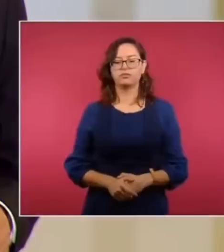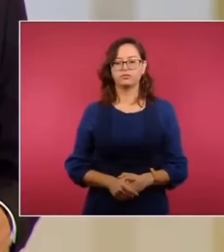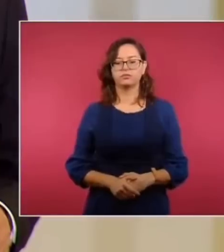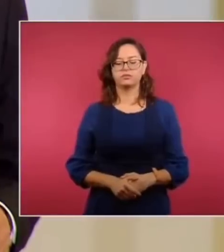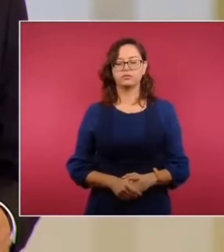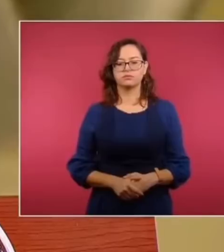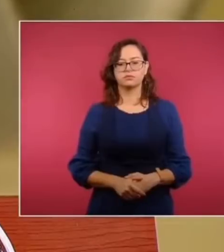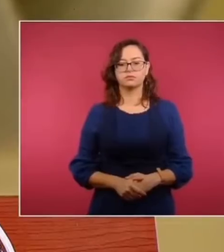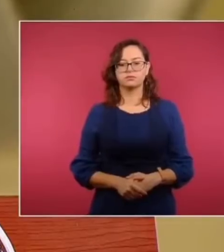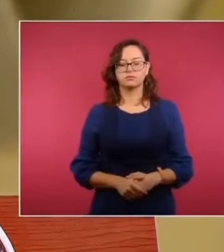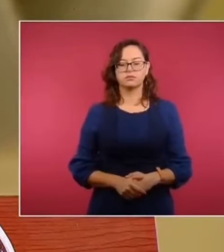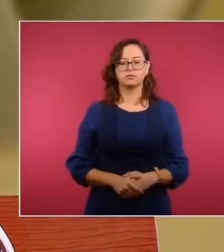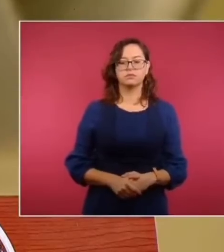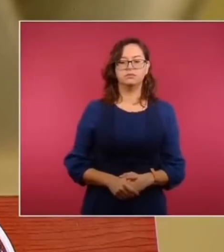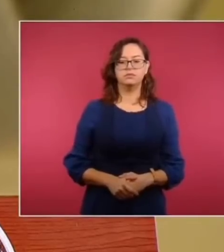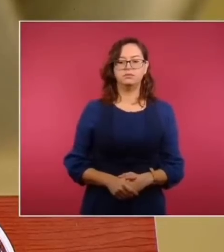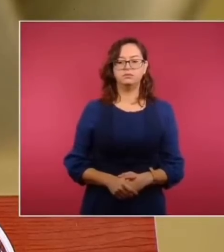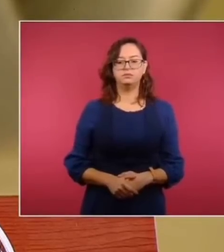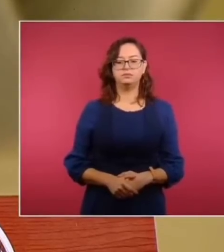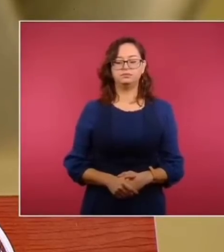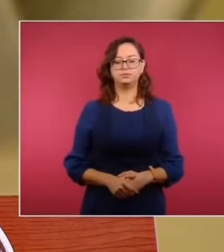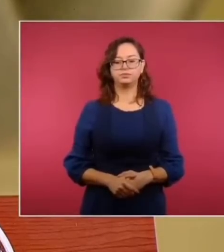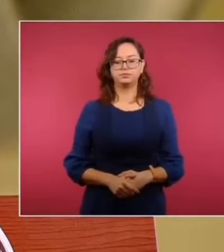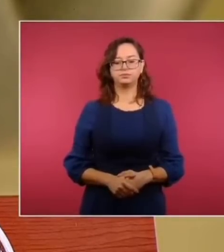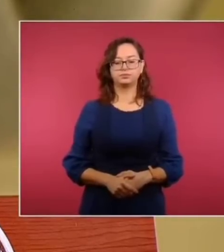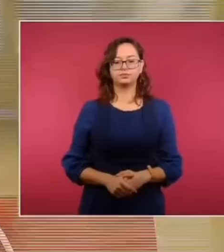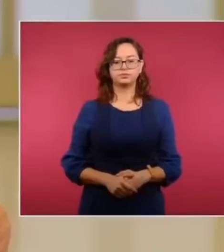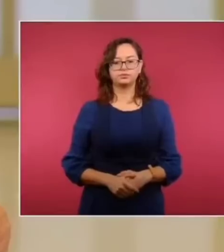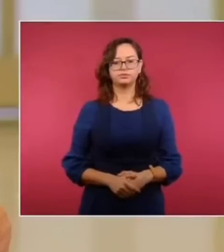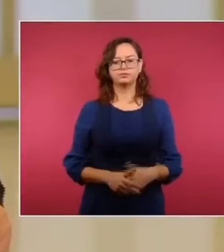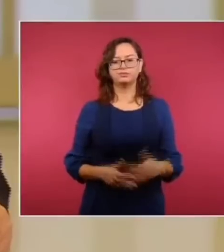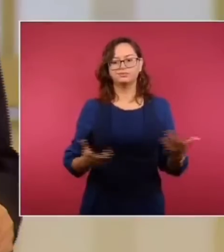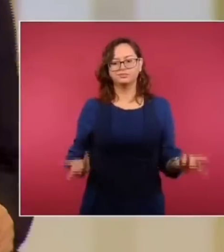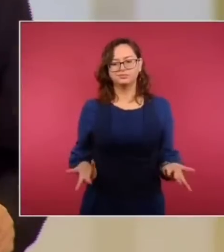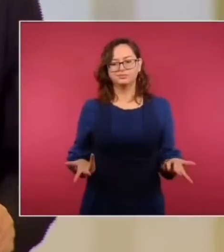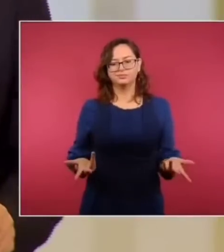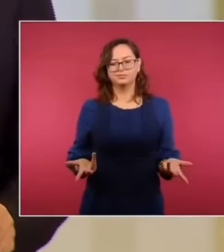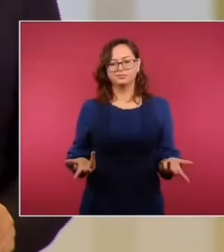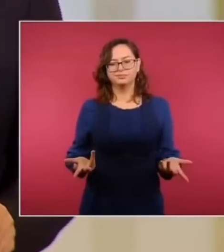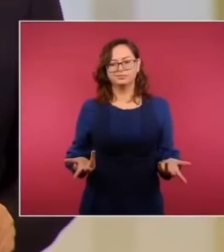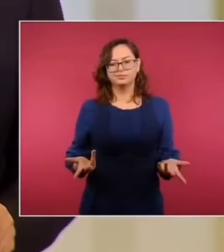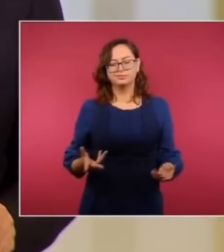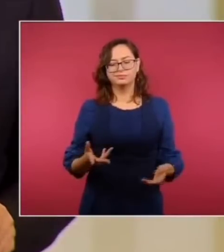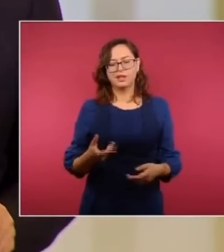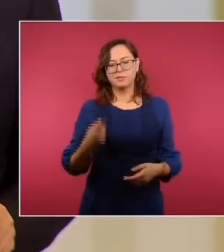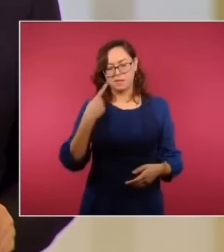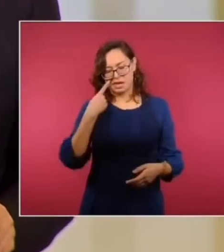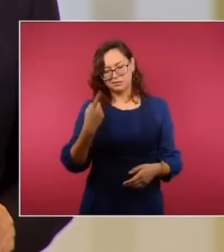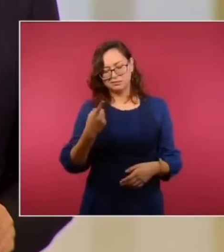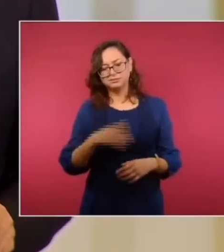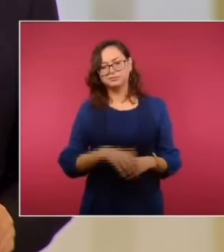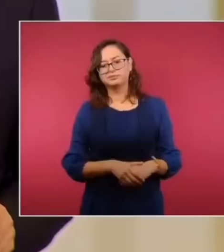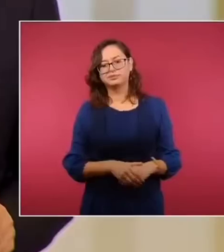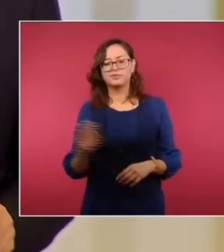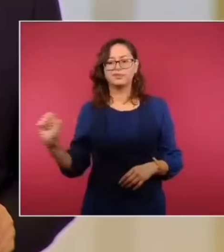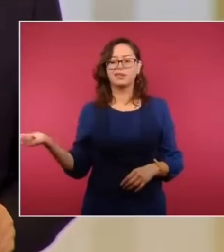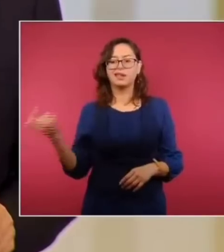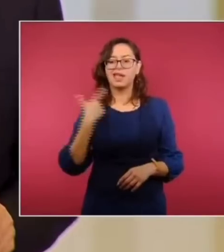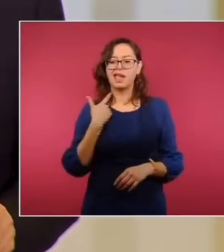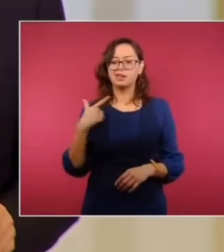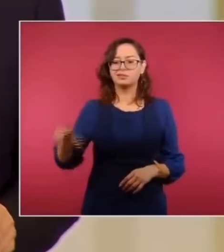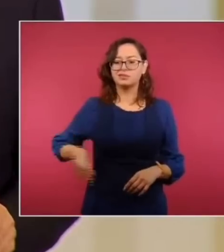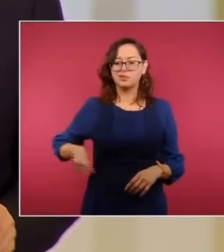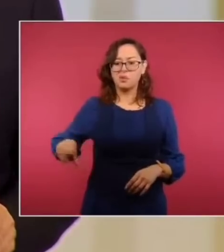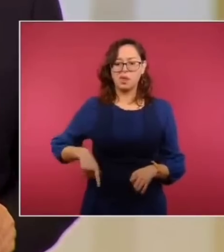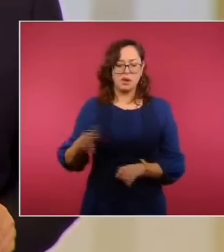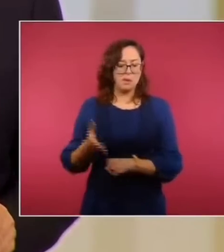Muchas veces, tristemente, ¿no?, escuchamos a muchos opositores criticar al presidente de México. Y realmente no